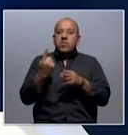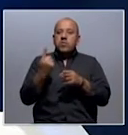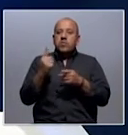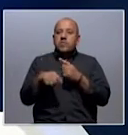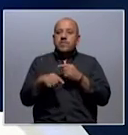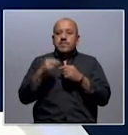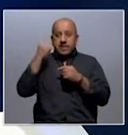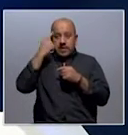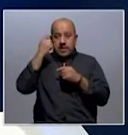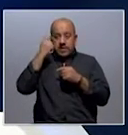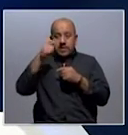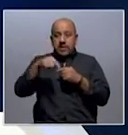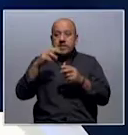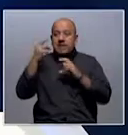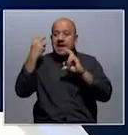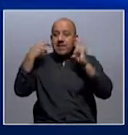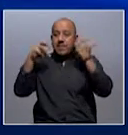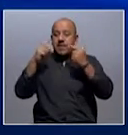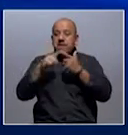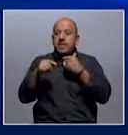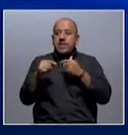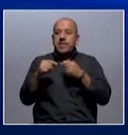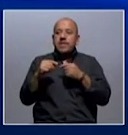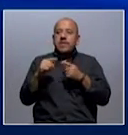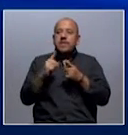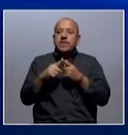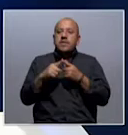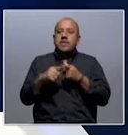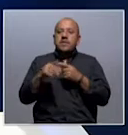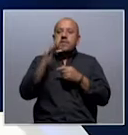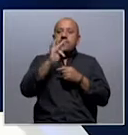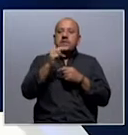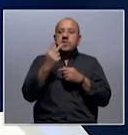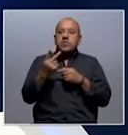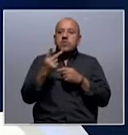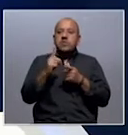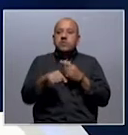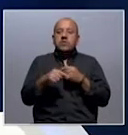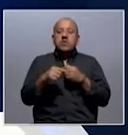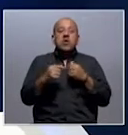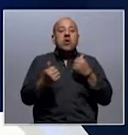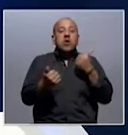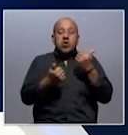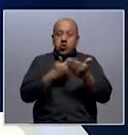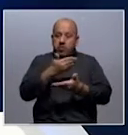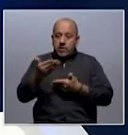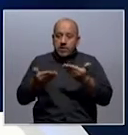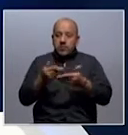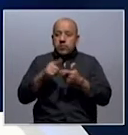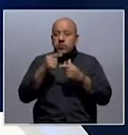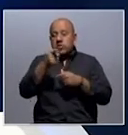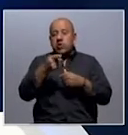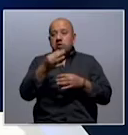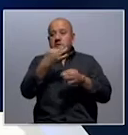la experiencia en animales y va a pasar a fase 2 más adelante se parece compartimos la explicación de la